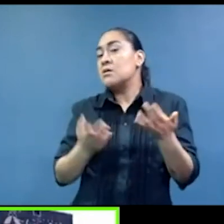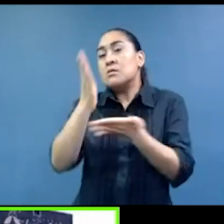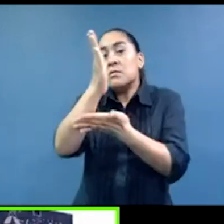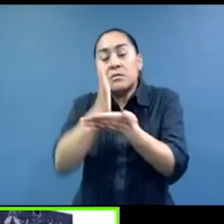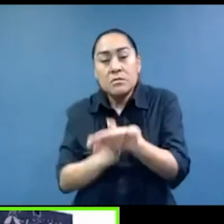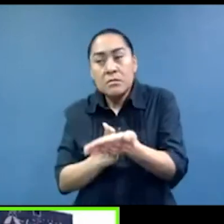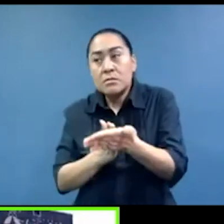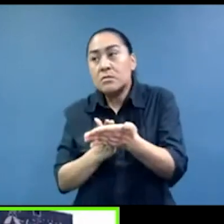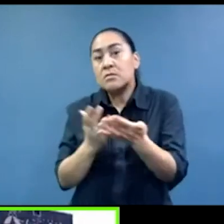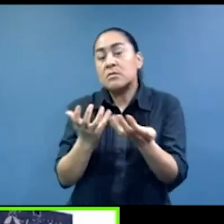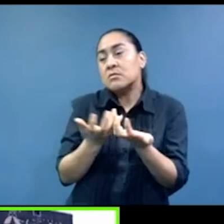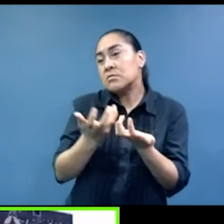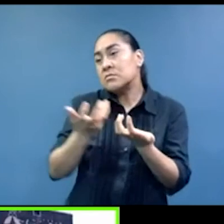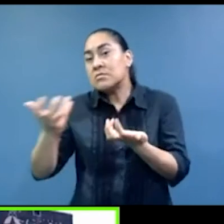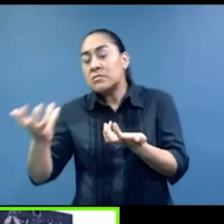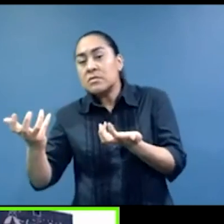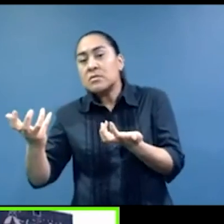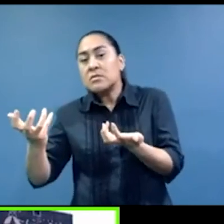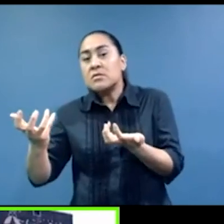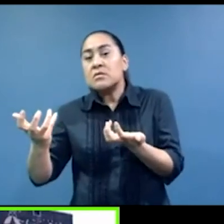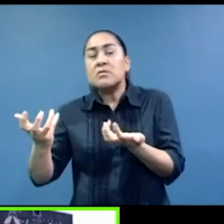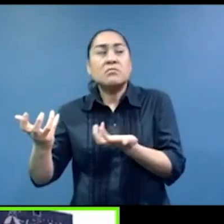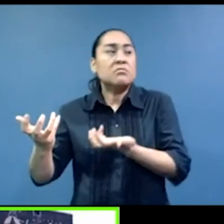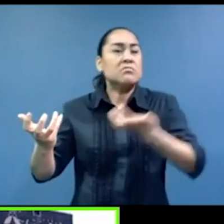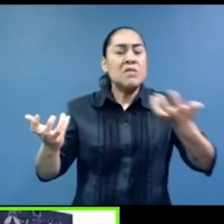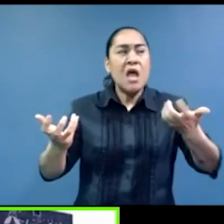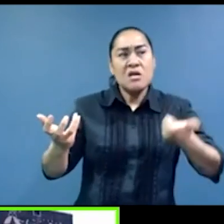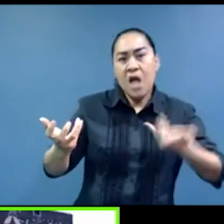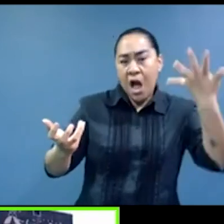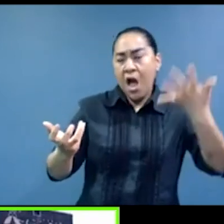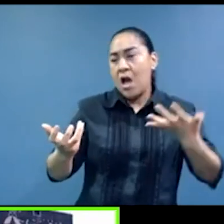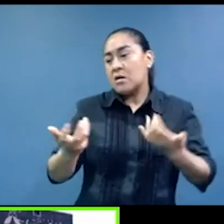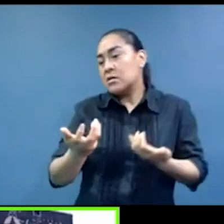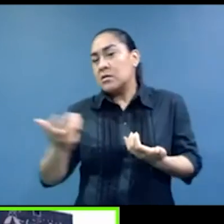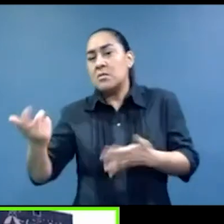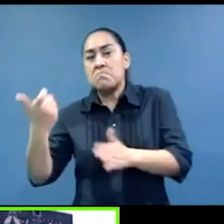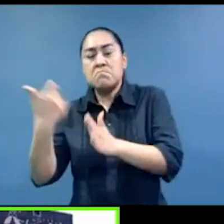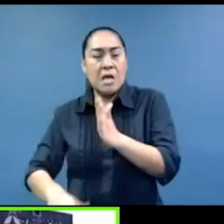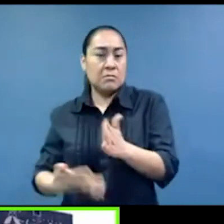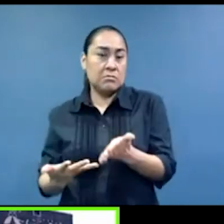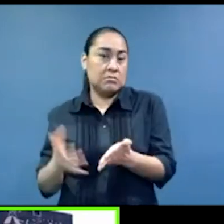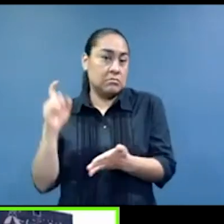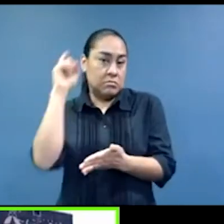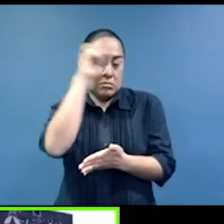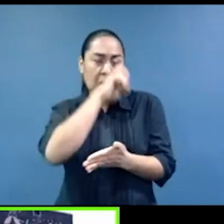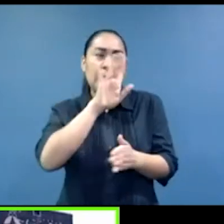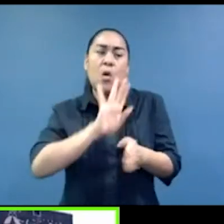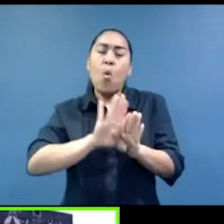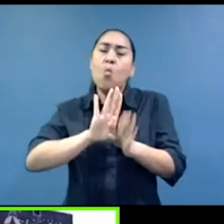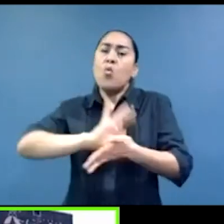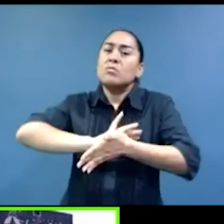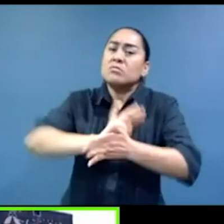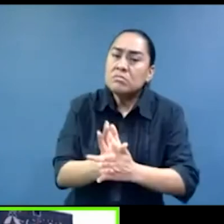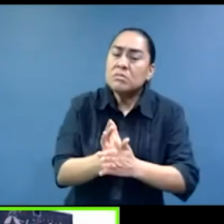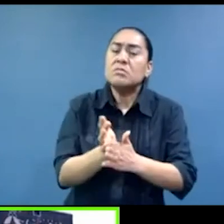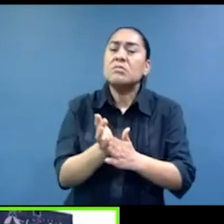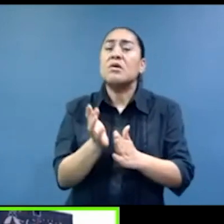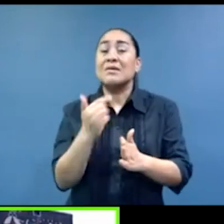dividir esta división de monetaria que pueda llevar a discriminación, a falta de acceso,